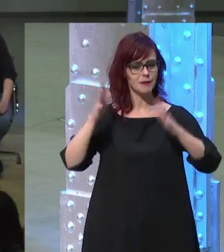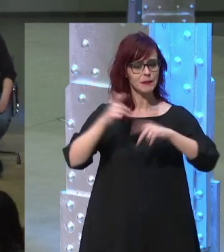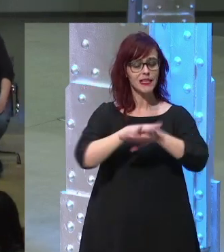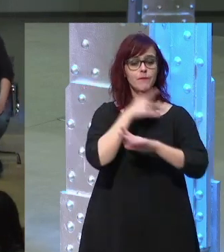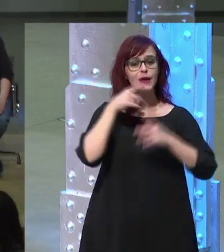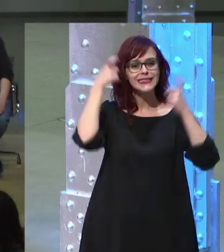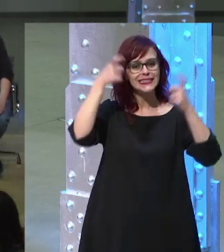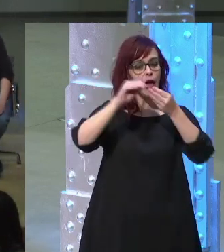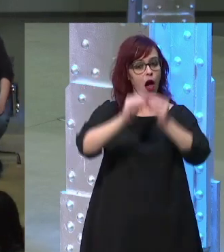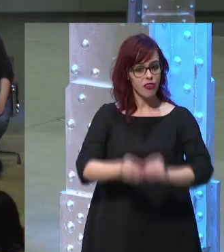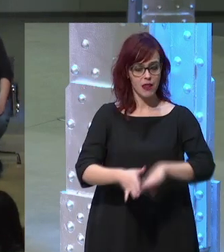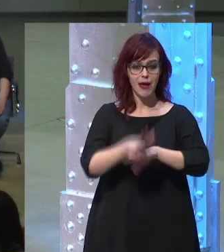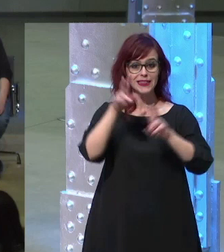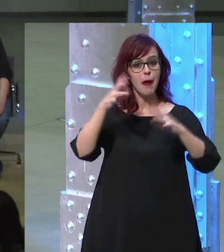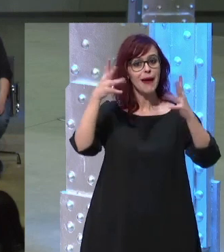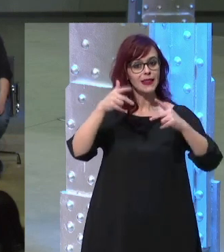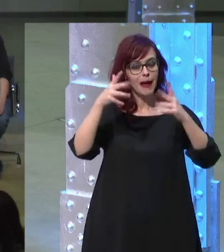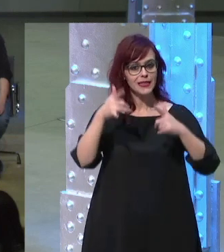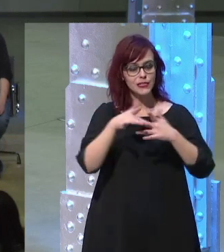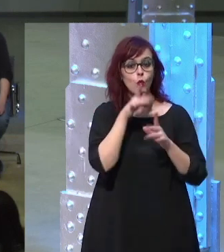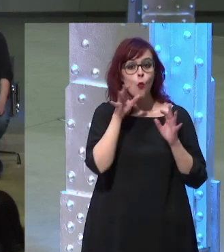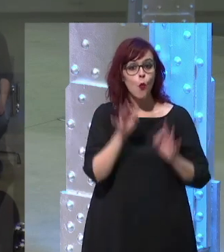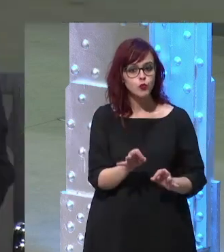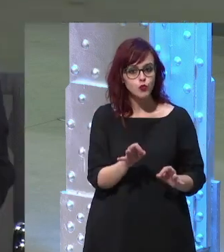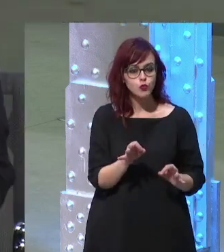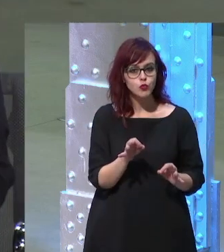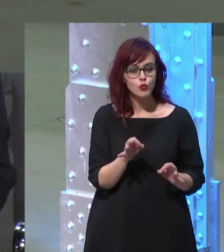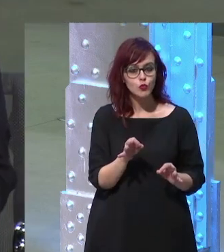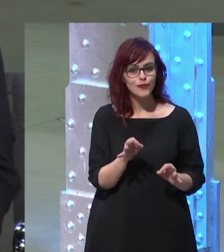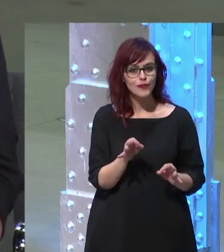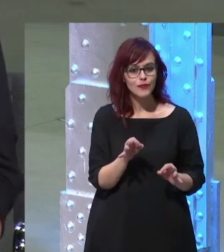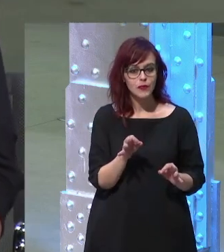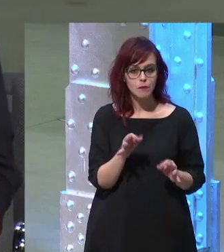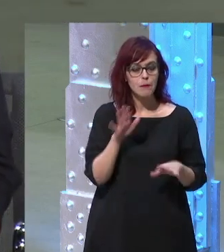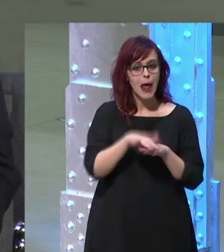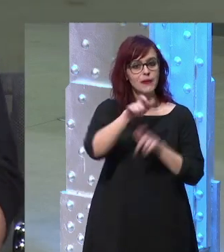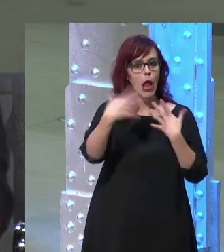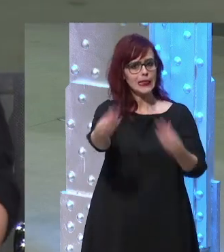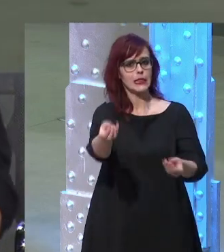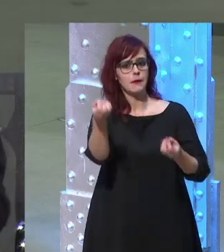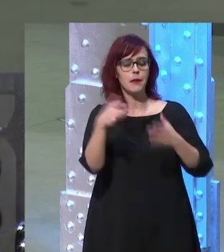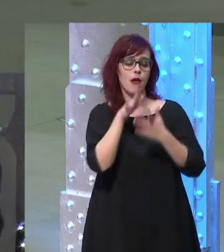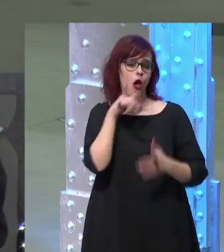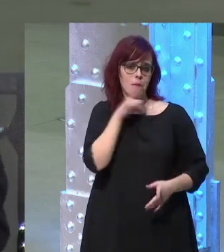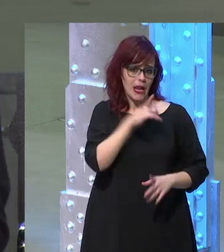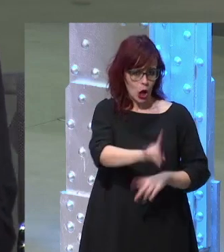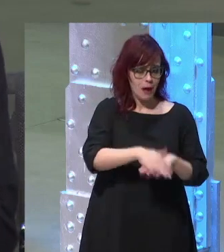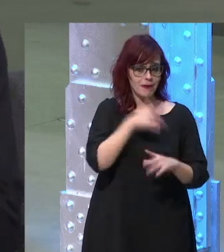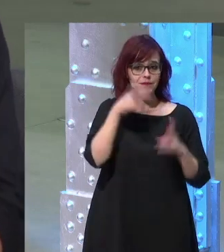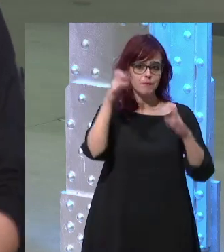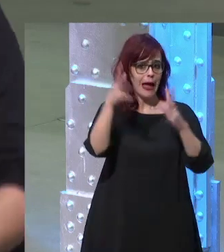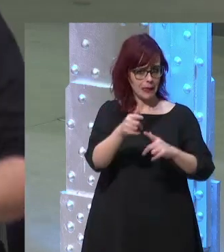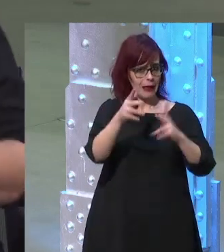hemos procurado hablar sobre matemáticas de una manera que se entiendan, pero no nos llevemos a engaño. Estamos hablando